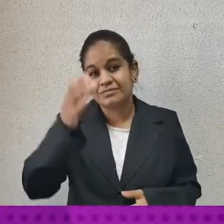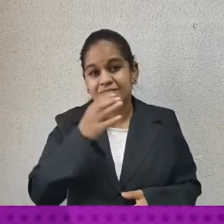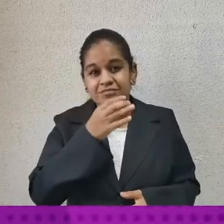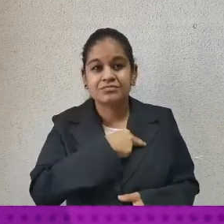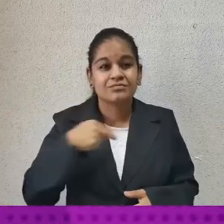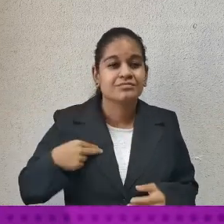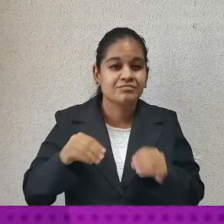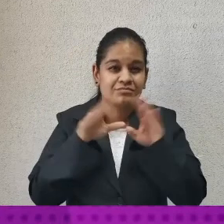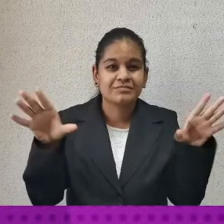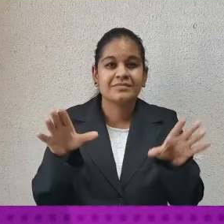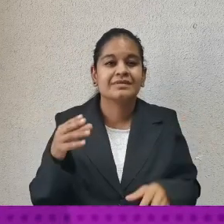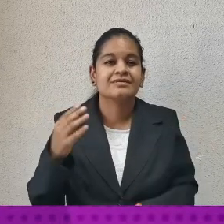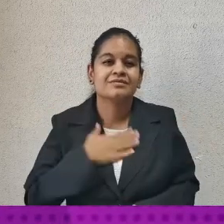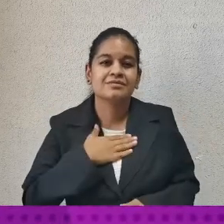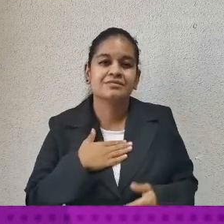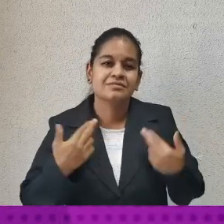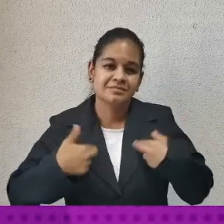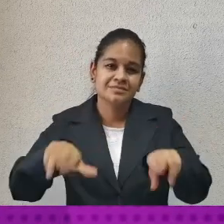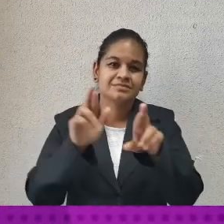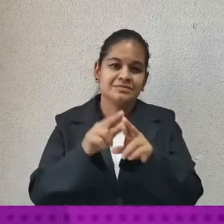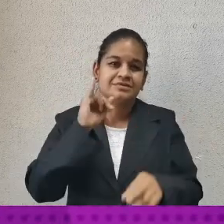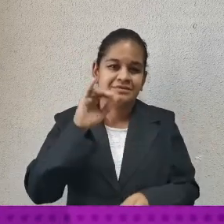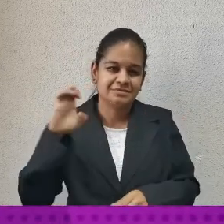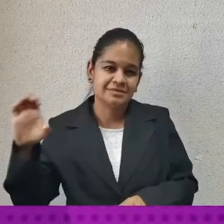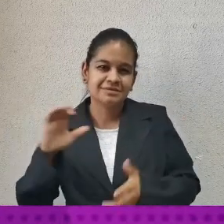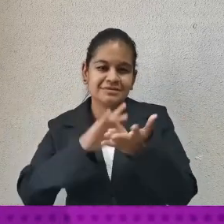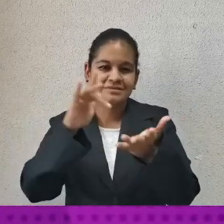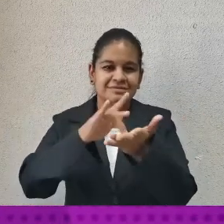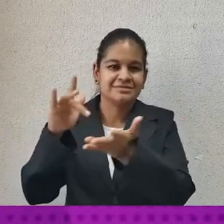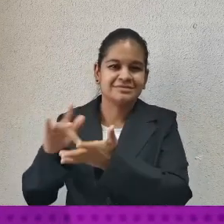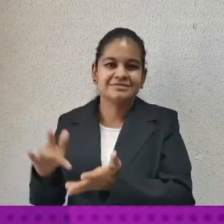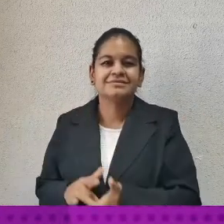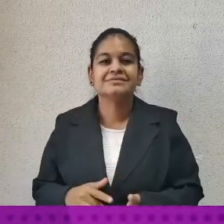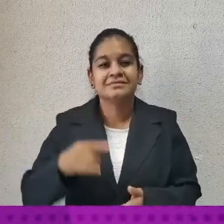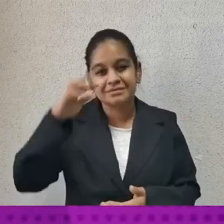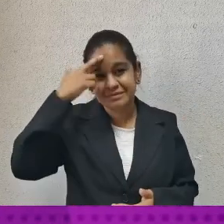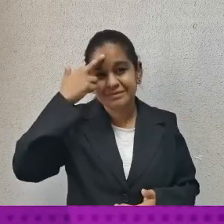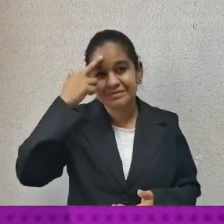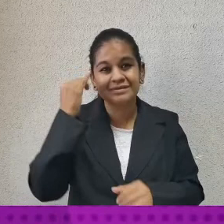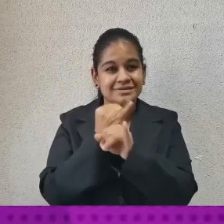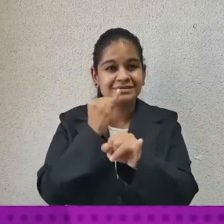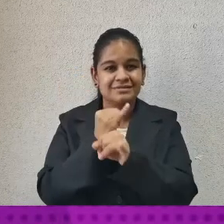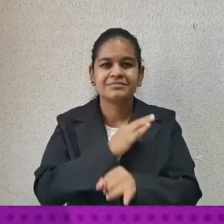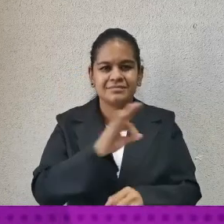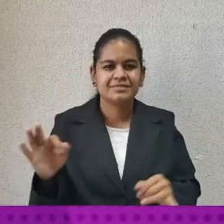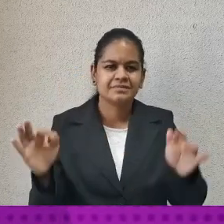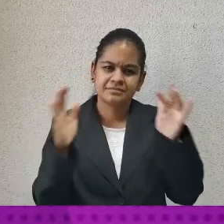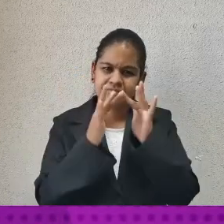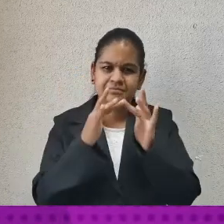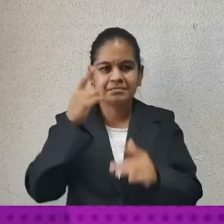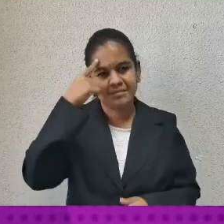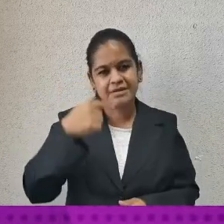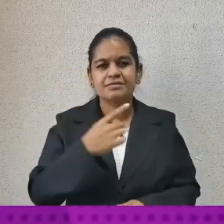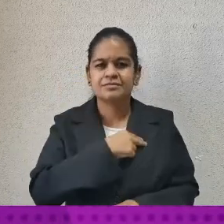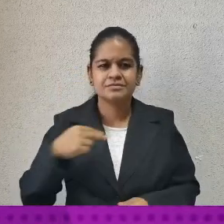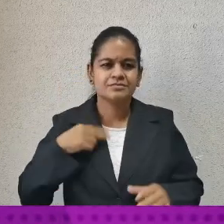municipios del estado de Coahuila. A nombre del Instituto Electoral de Coahuila le damos las gracias. Recuerde, tenemos redes sociales a su disposición